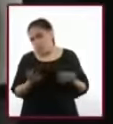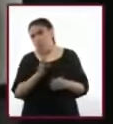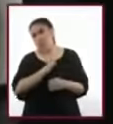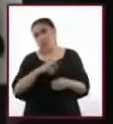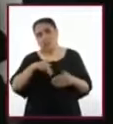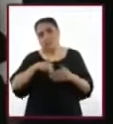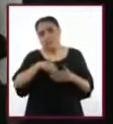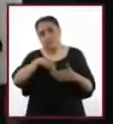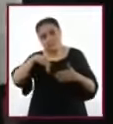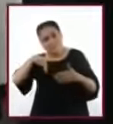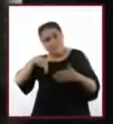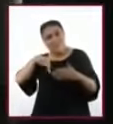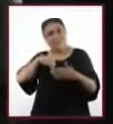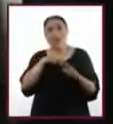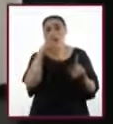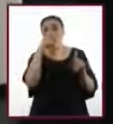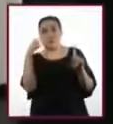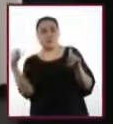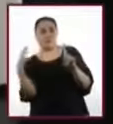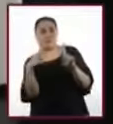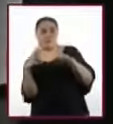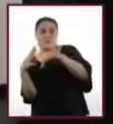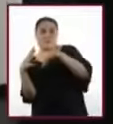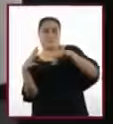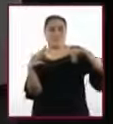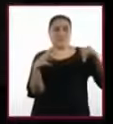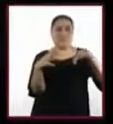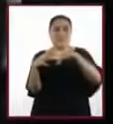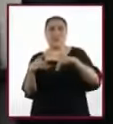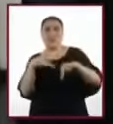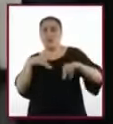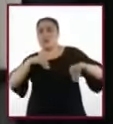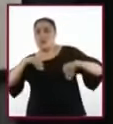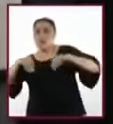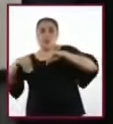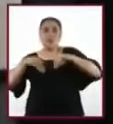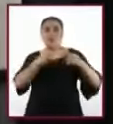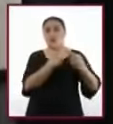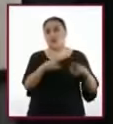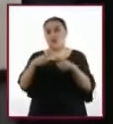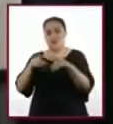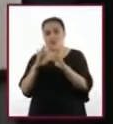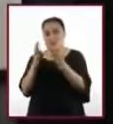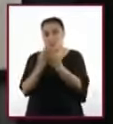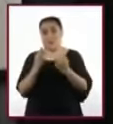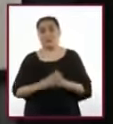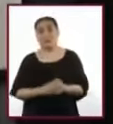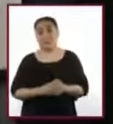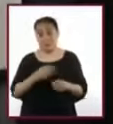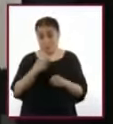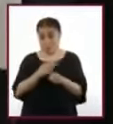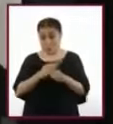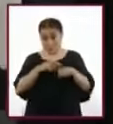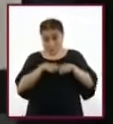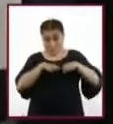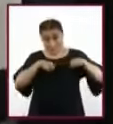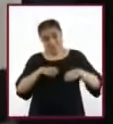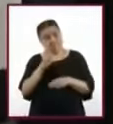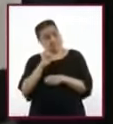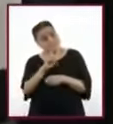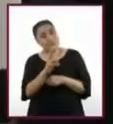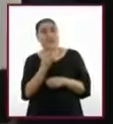alejarse de la fuente de luz, haciendo movimientos con diferentes calidades. Mientras, nosotros como público